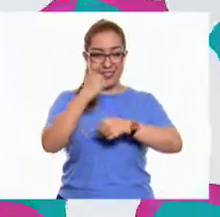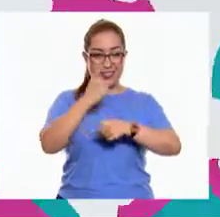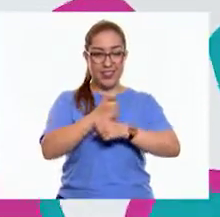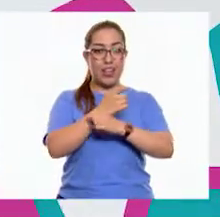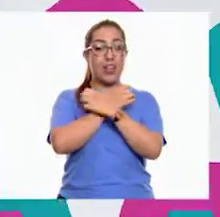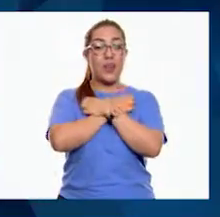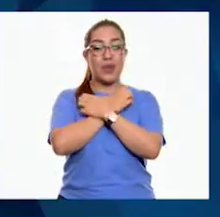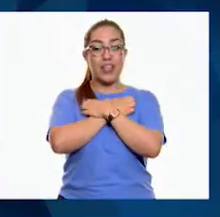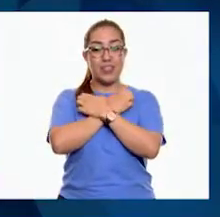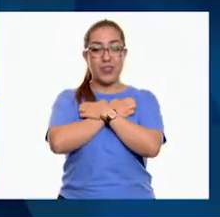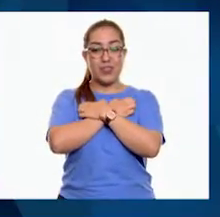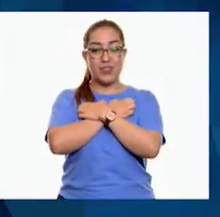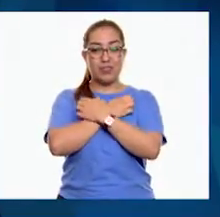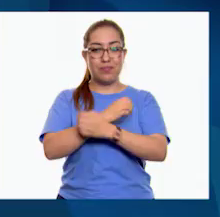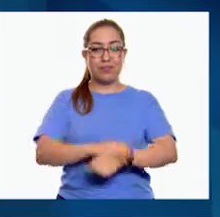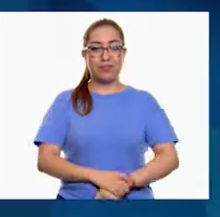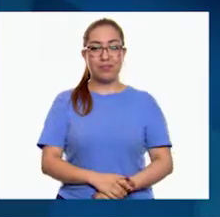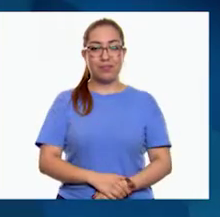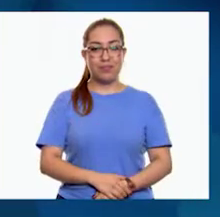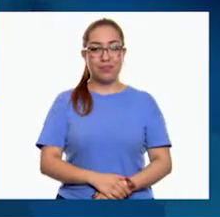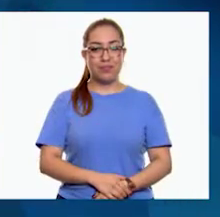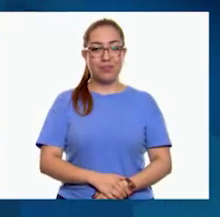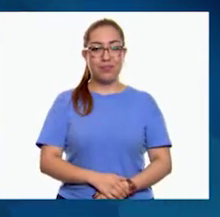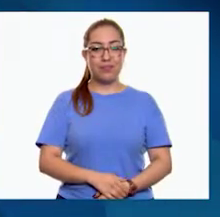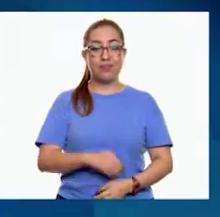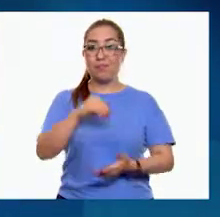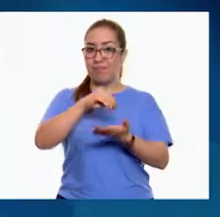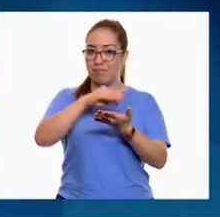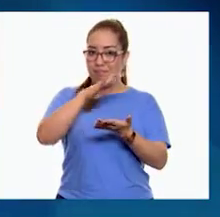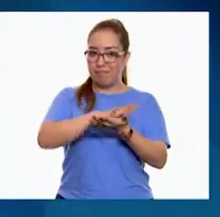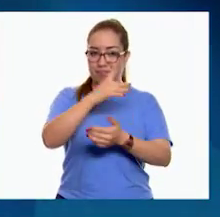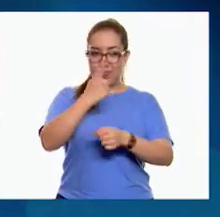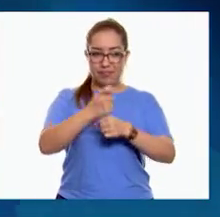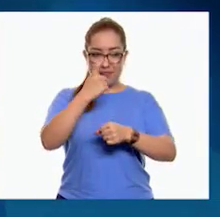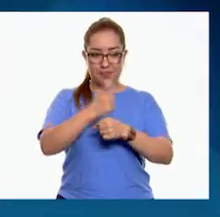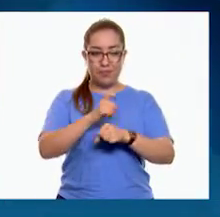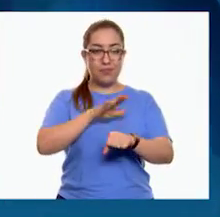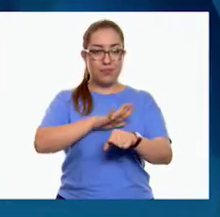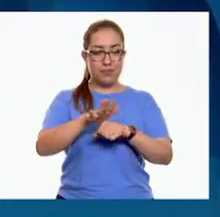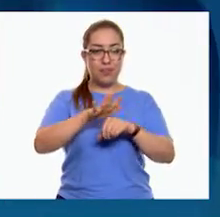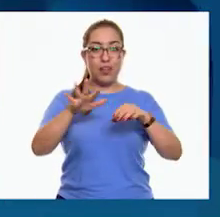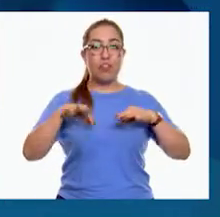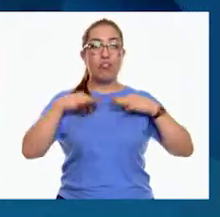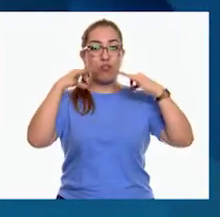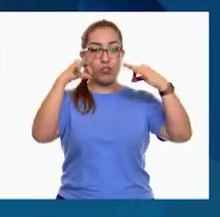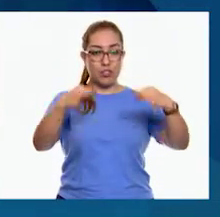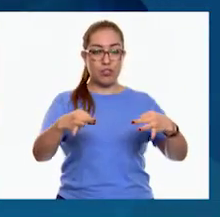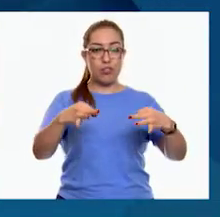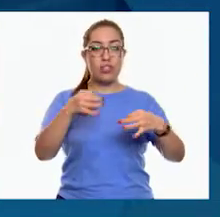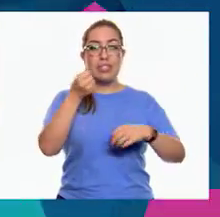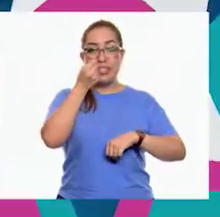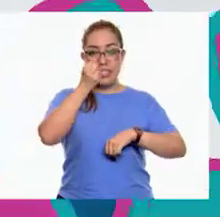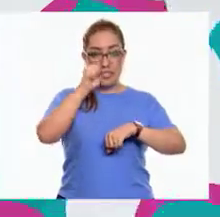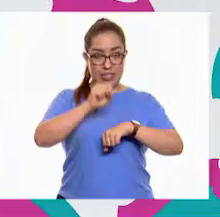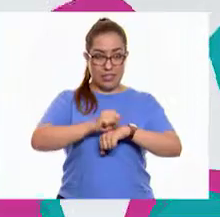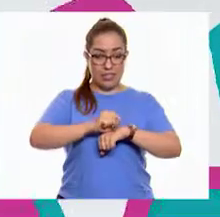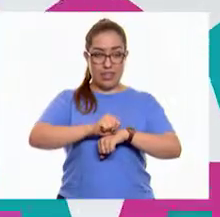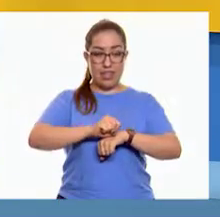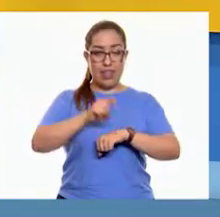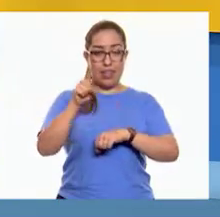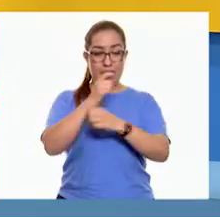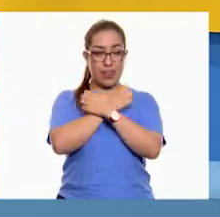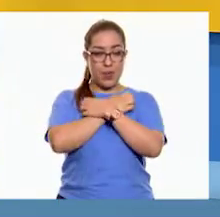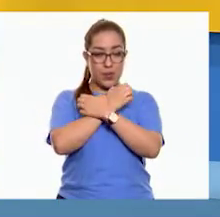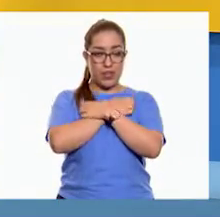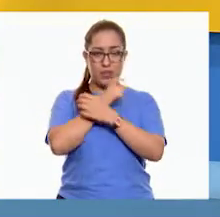educación. Nuestro evento número 1 es la fundación de la Secretaría de Educación, que quedó formalmente